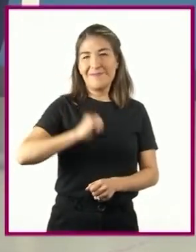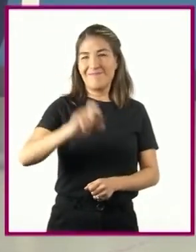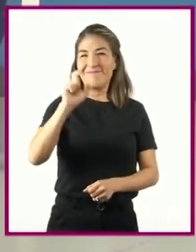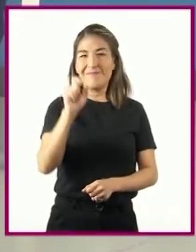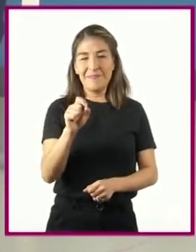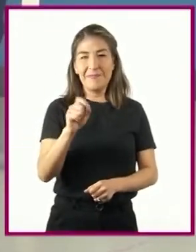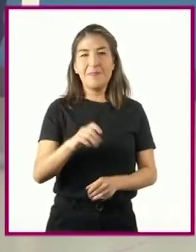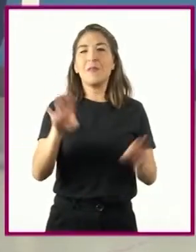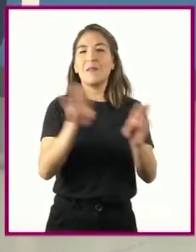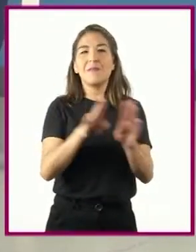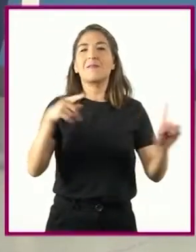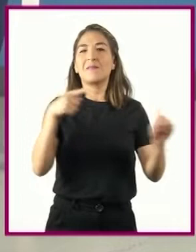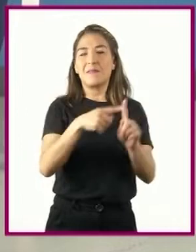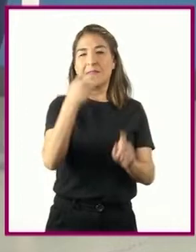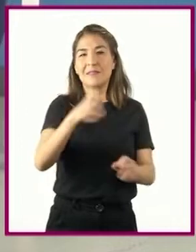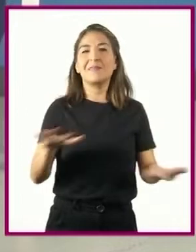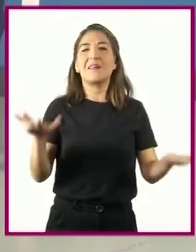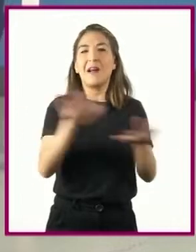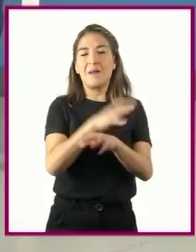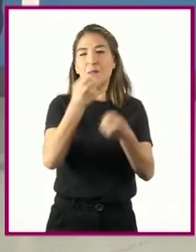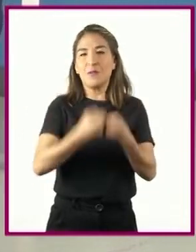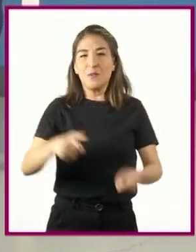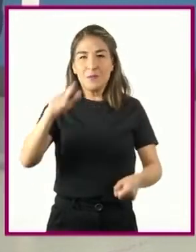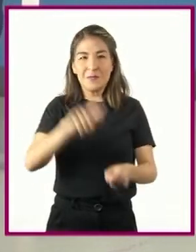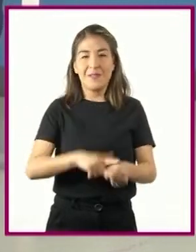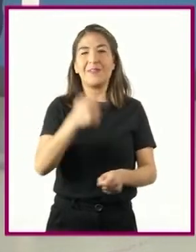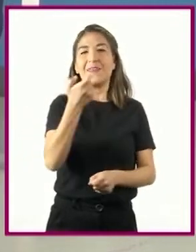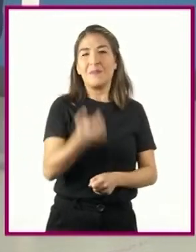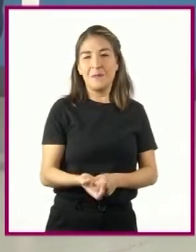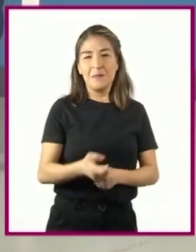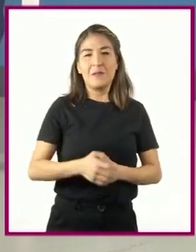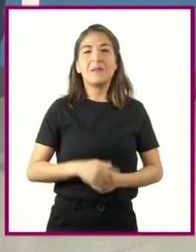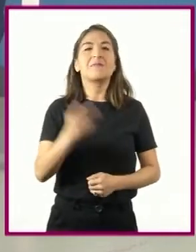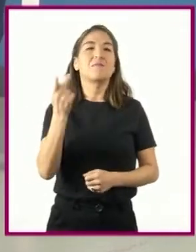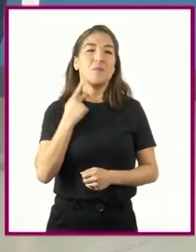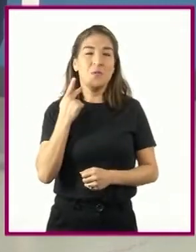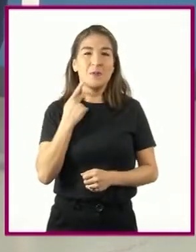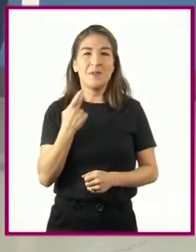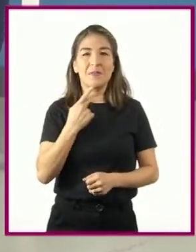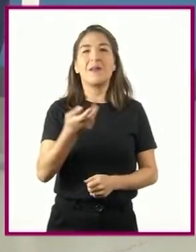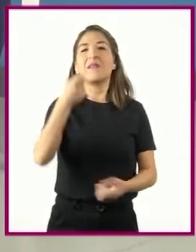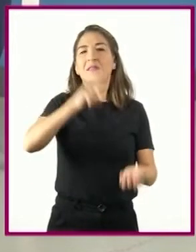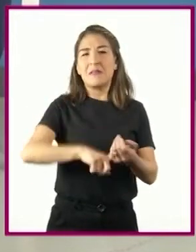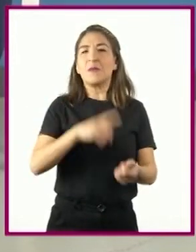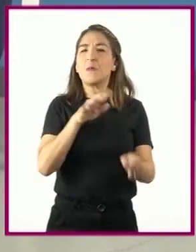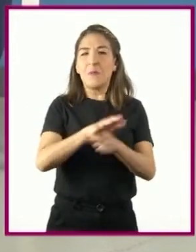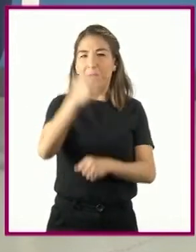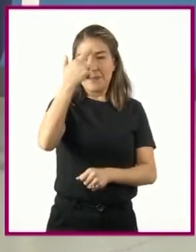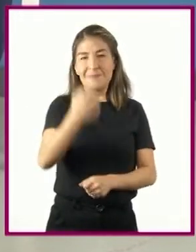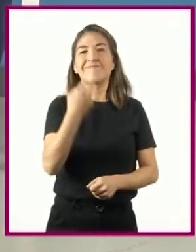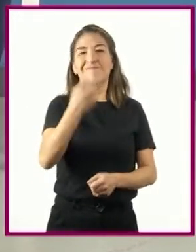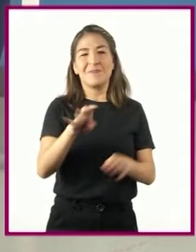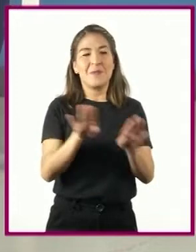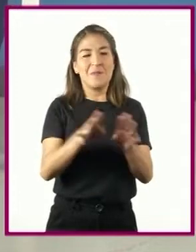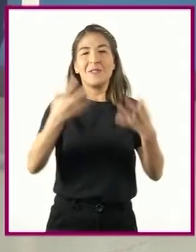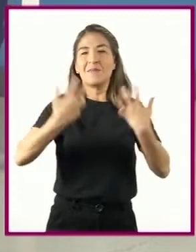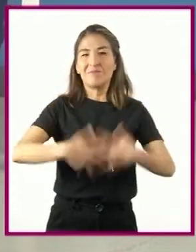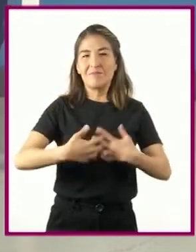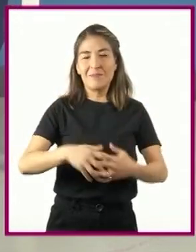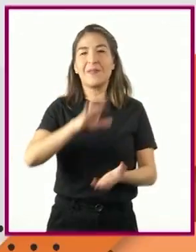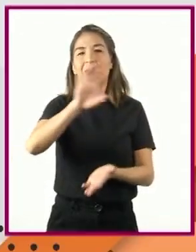estuvieron marcados por cambios sociales, económicos y políticos derivados de la industrialización y